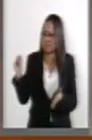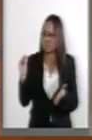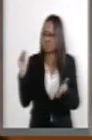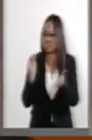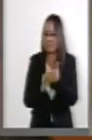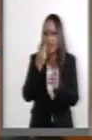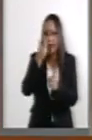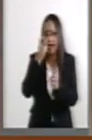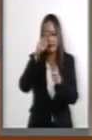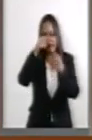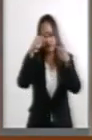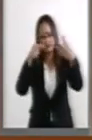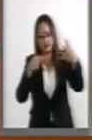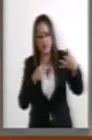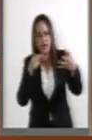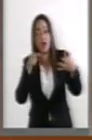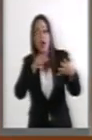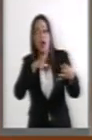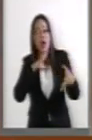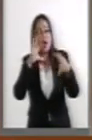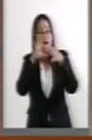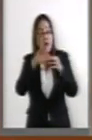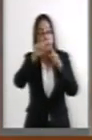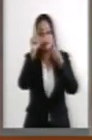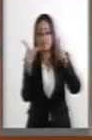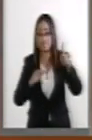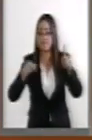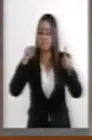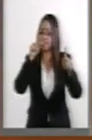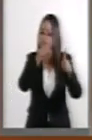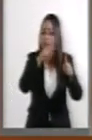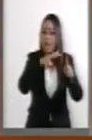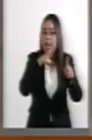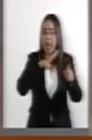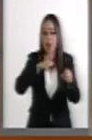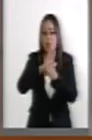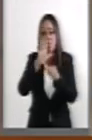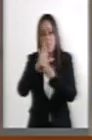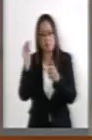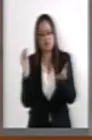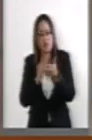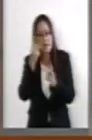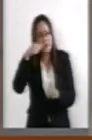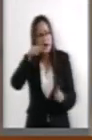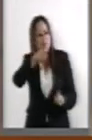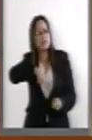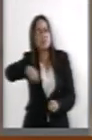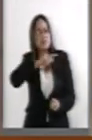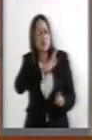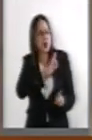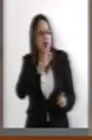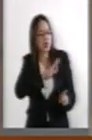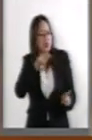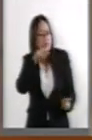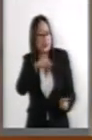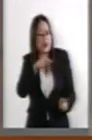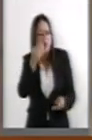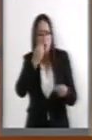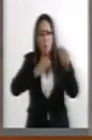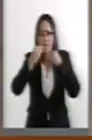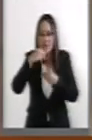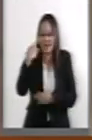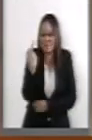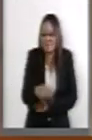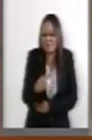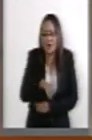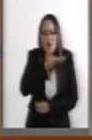esta ruta, en esta estrategia nacional que se está haciendo para conocer toda la gastronomía